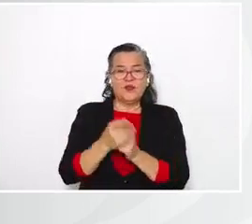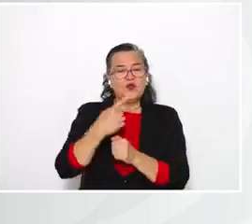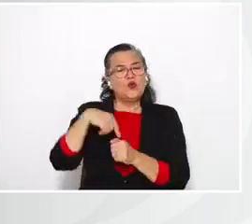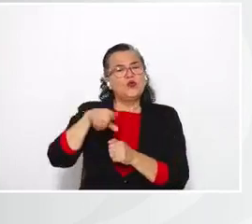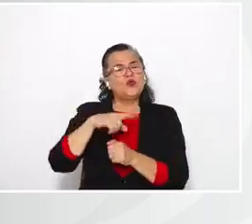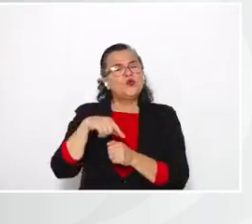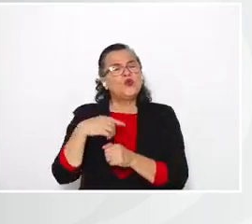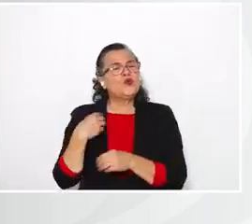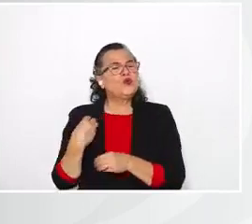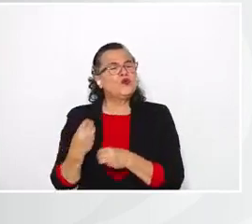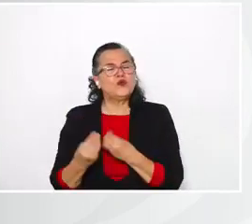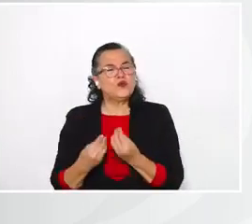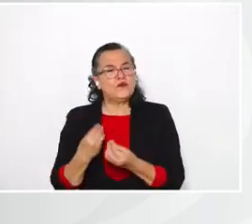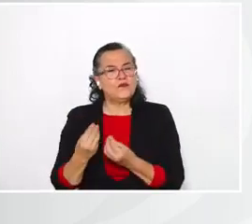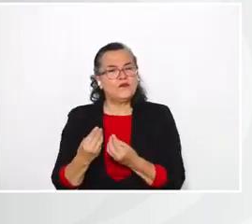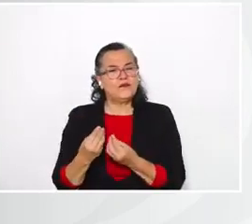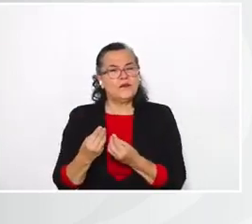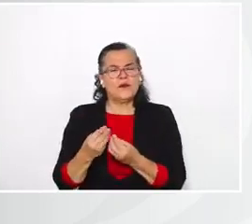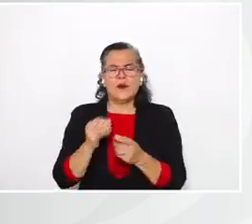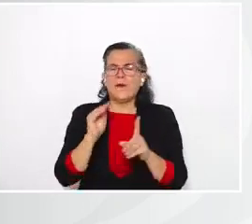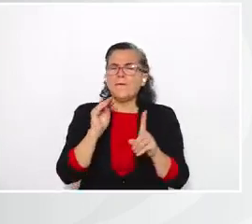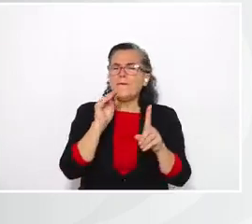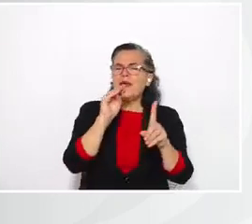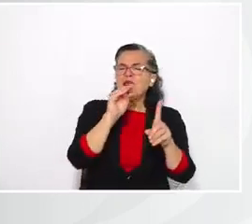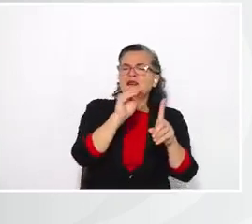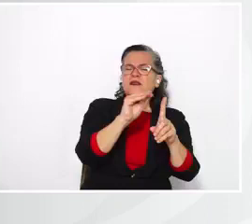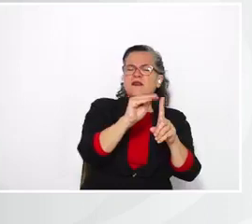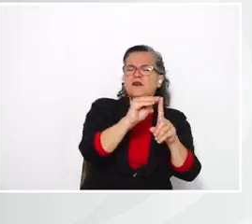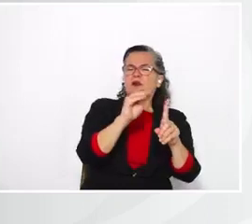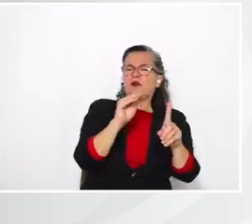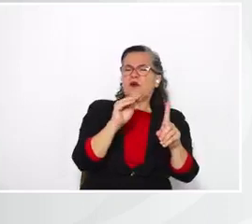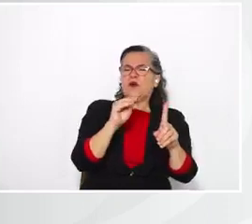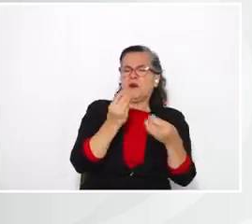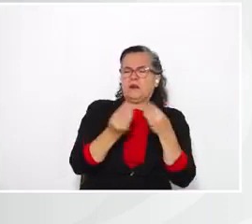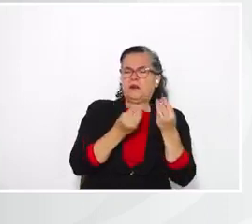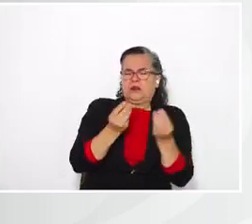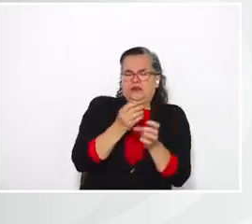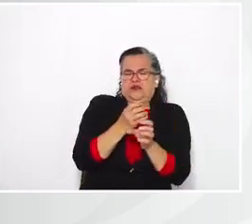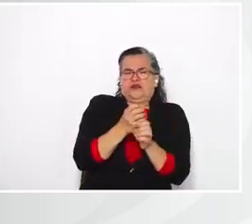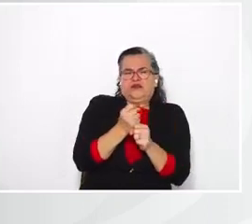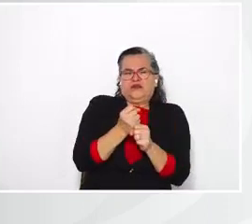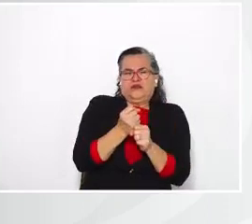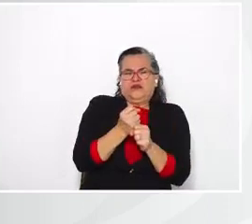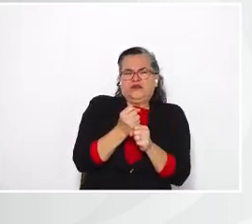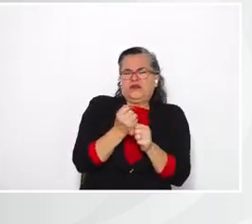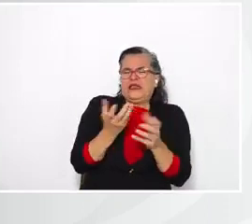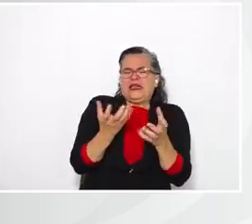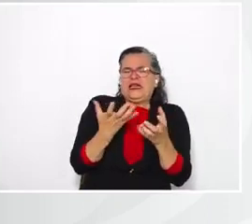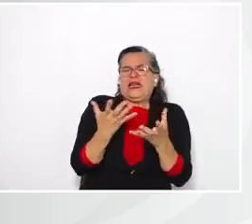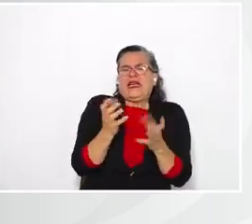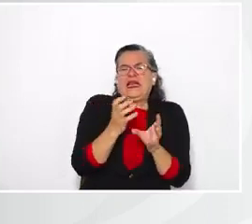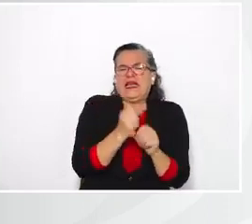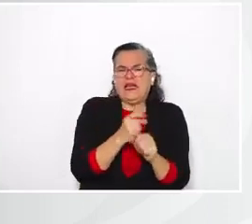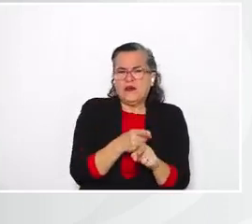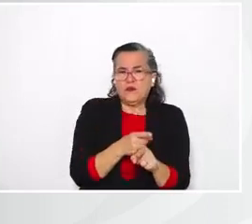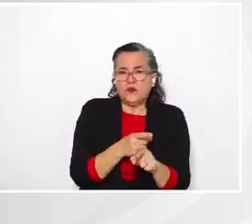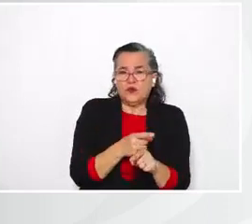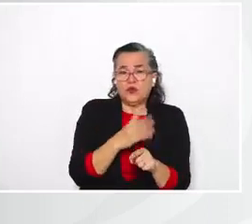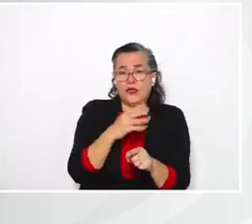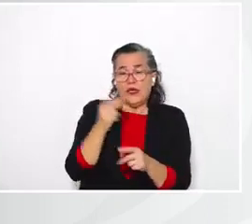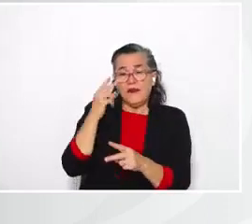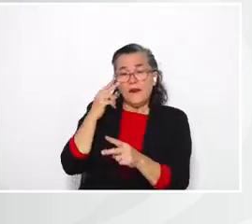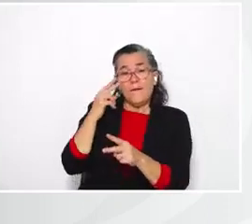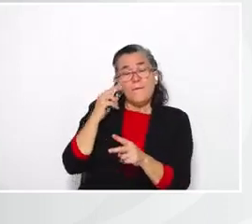es: ¿cuál es nuestra misión? ¿Qué vamos a hacer? ¿Qué es lo que pretendemos hacer? Y la misión